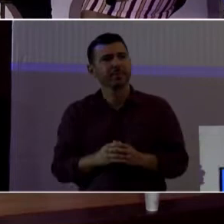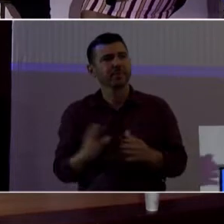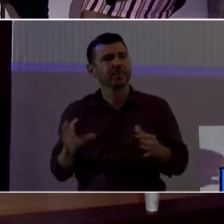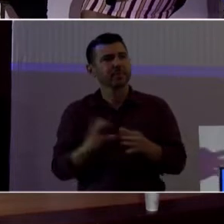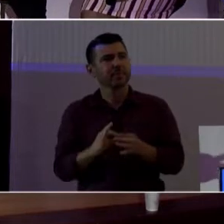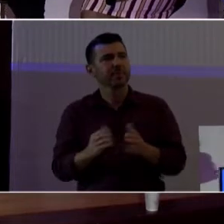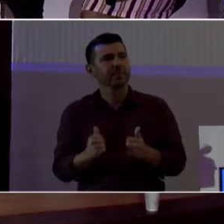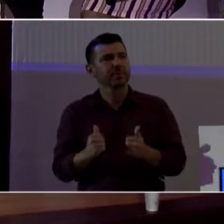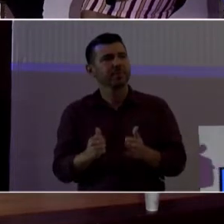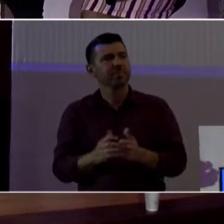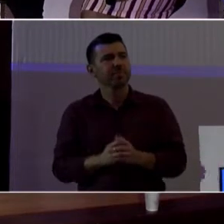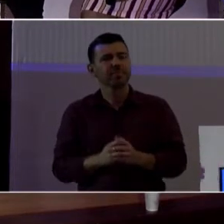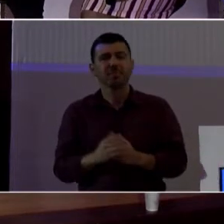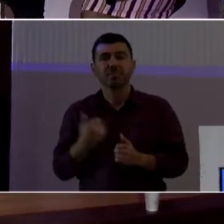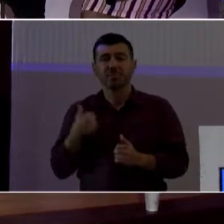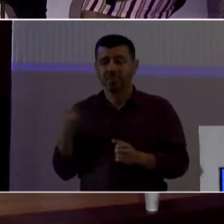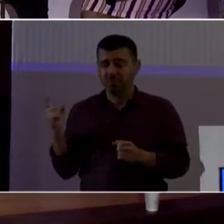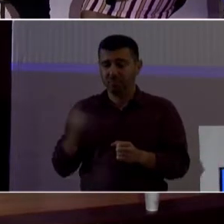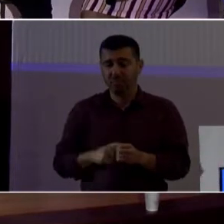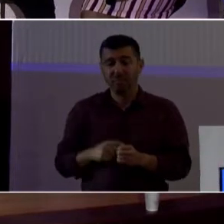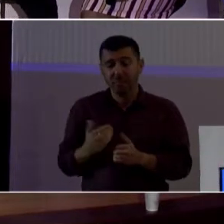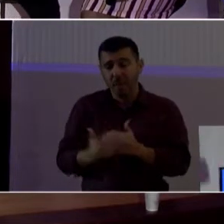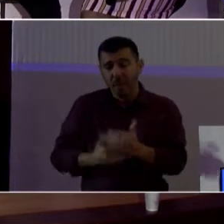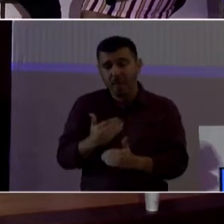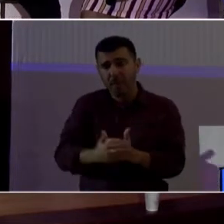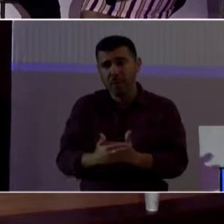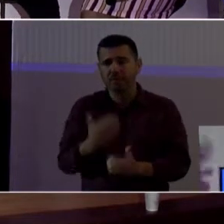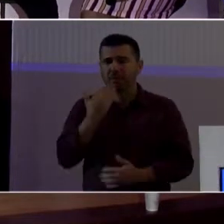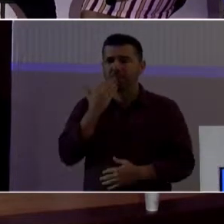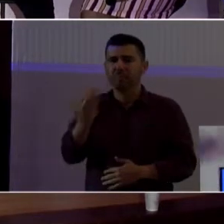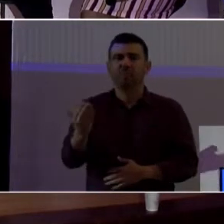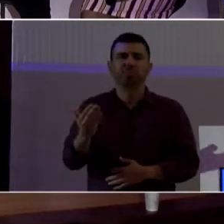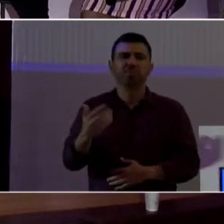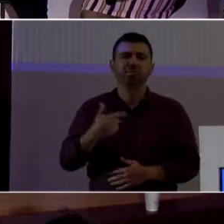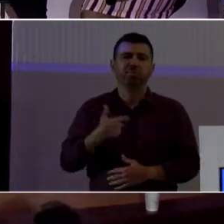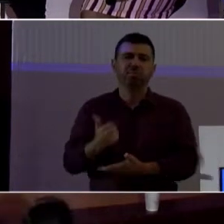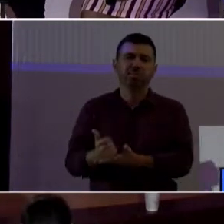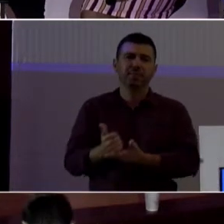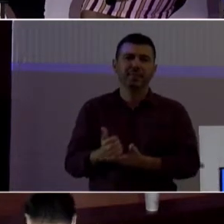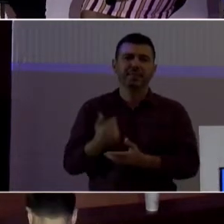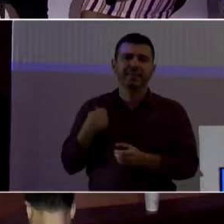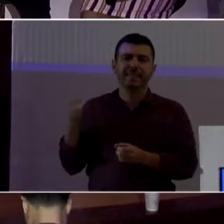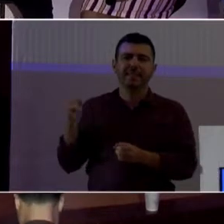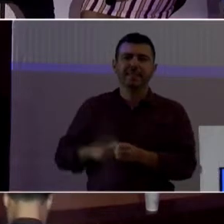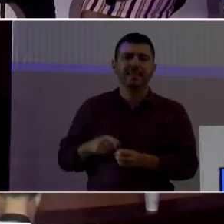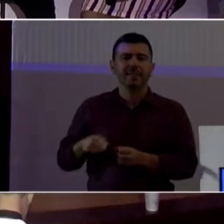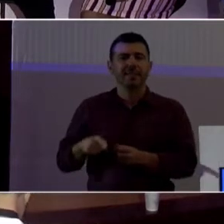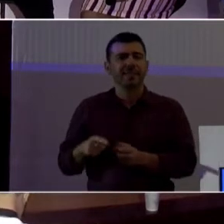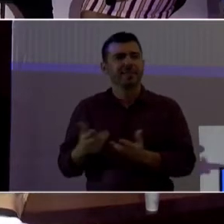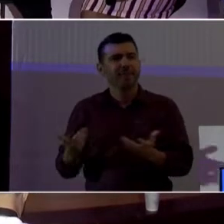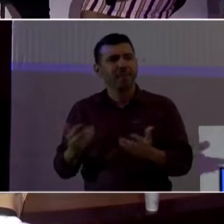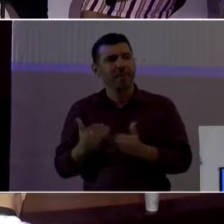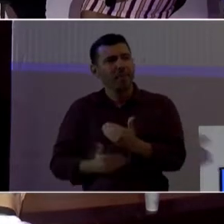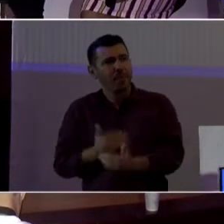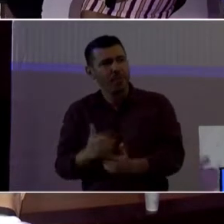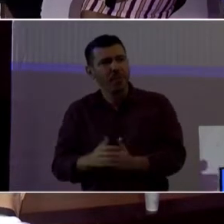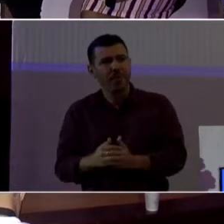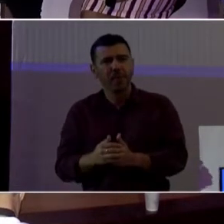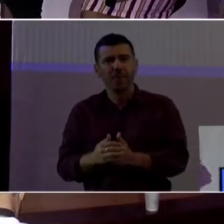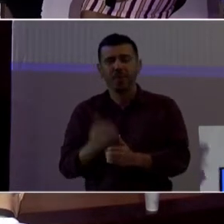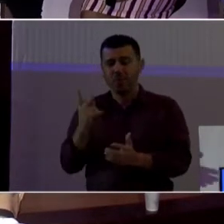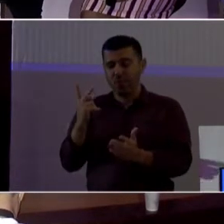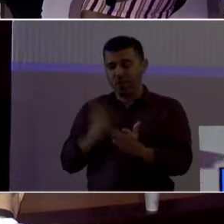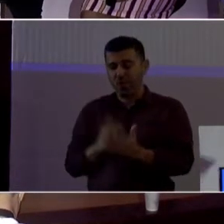proceso. Desde el 2015 empecé yo a conocer un poco a la agencia,